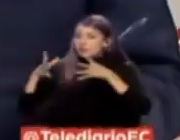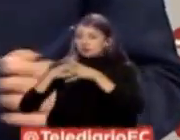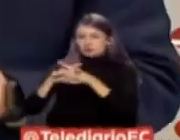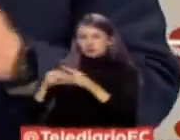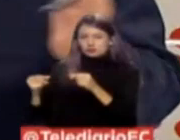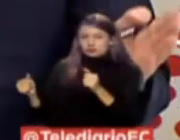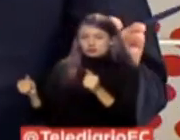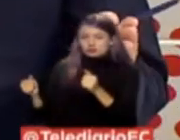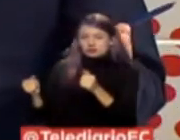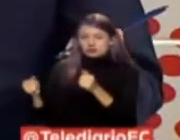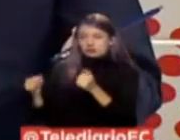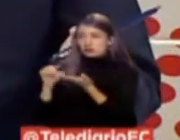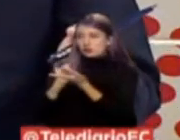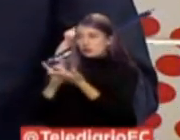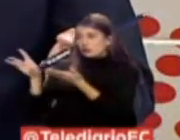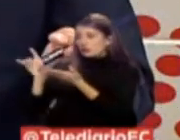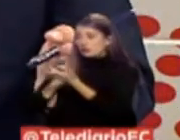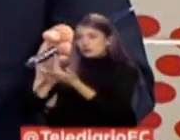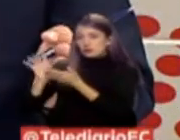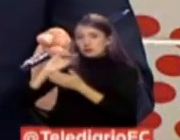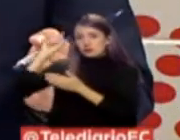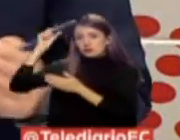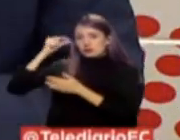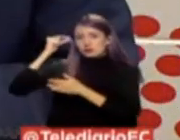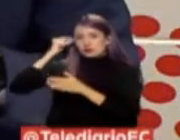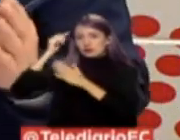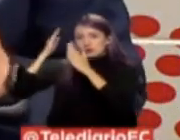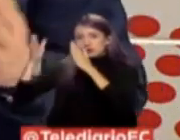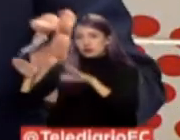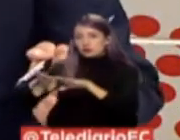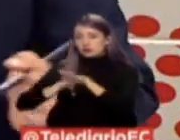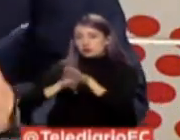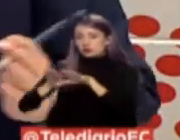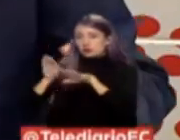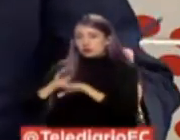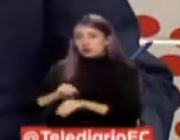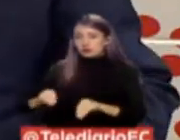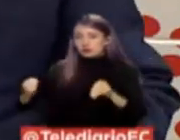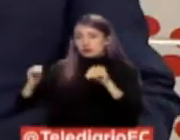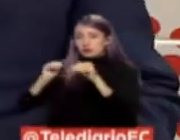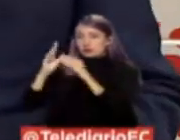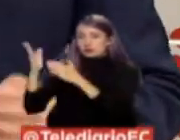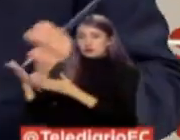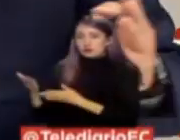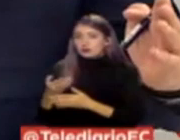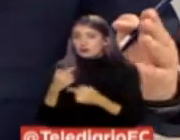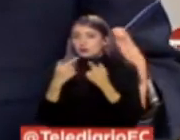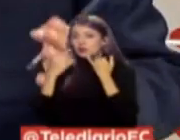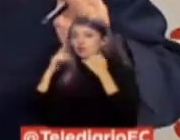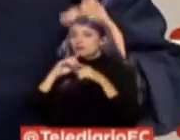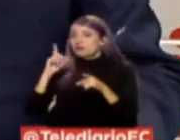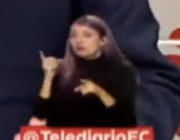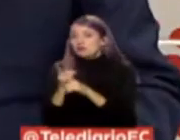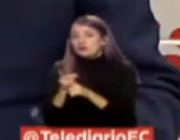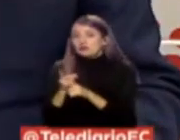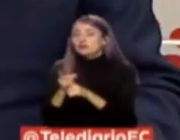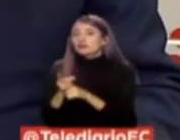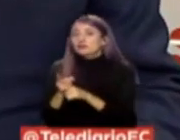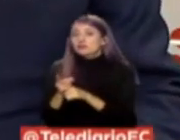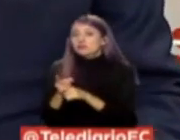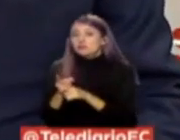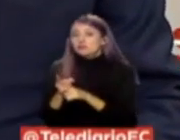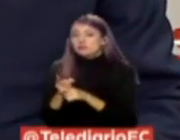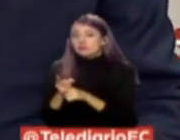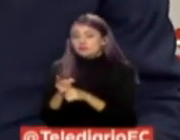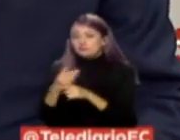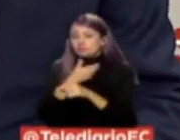parecería, con la destitución de la gobernadora de Imbabura, más allá de que la decisión es obviamente facultativa